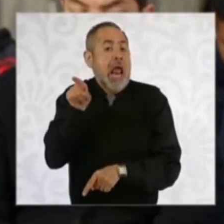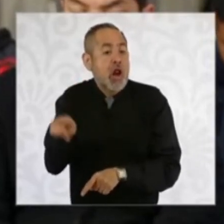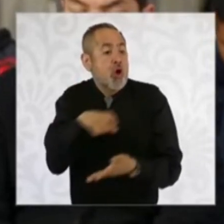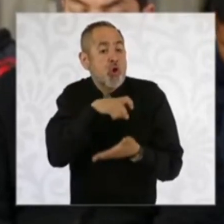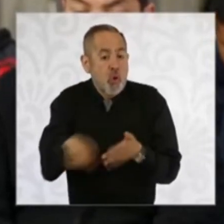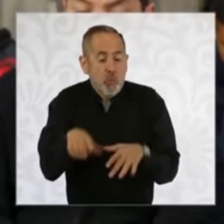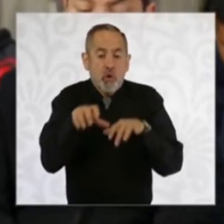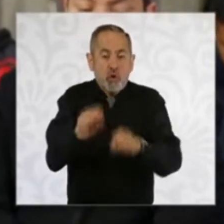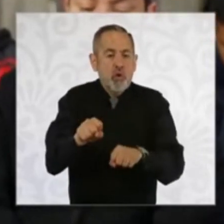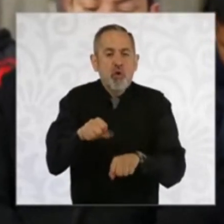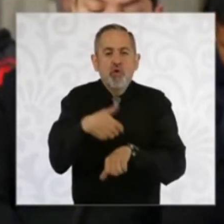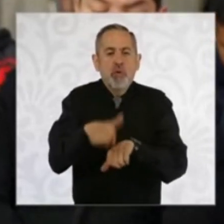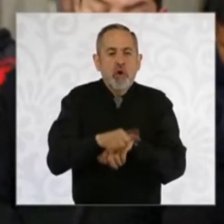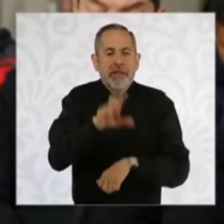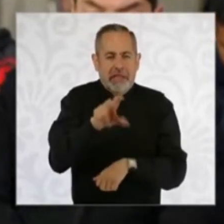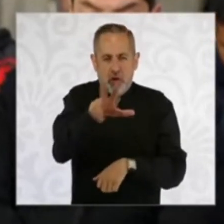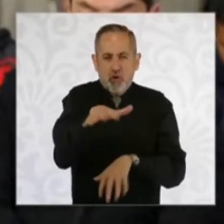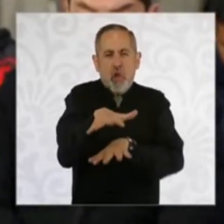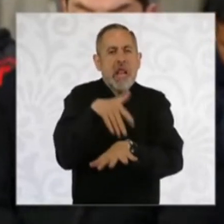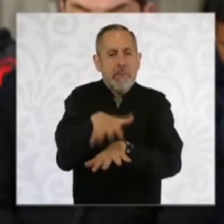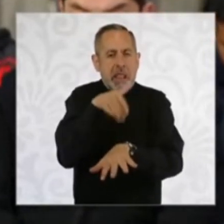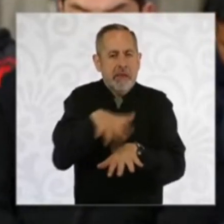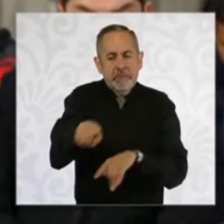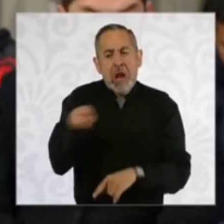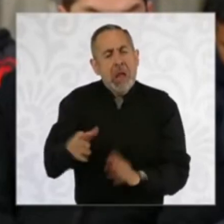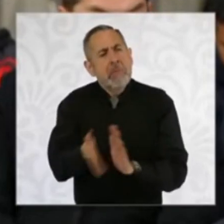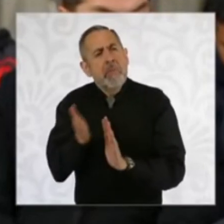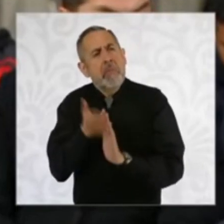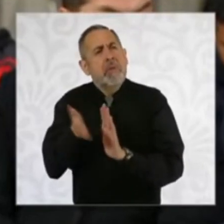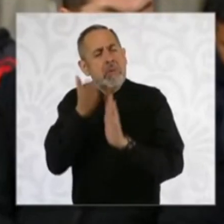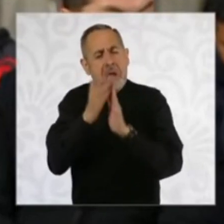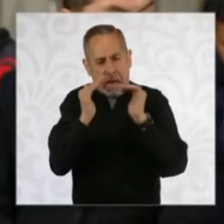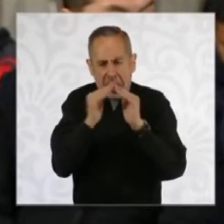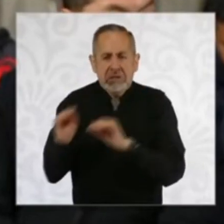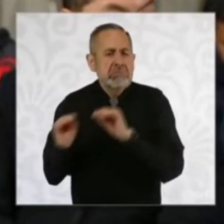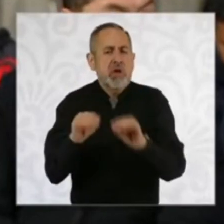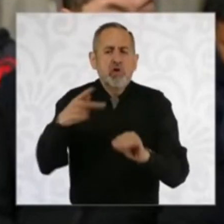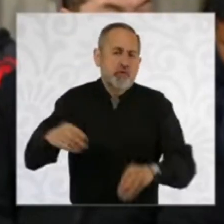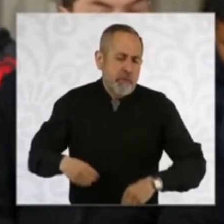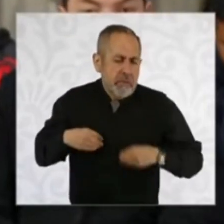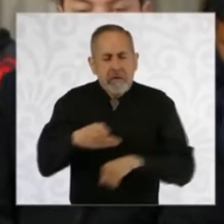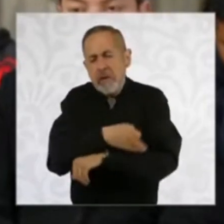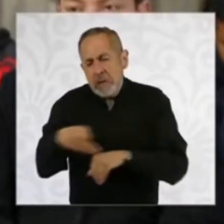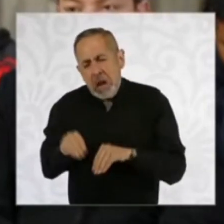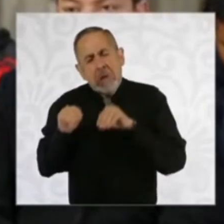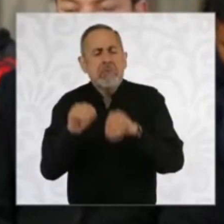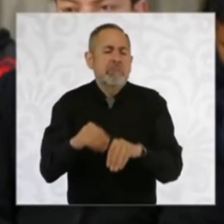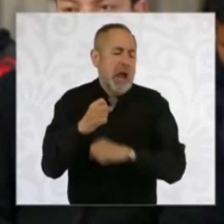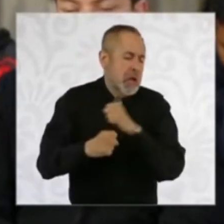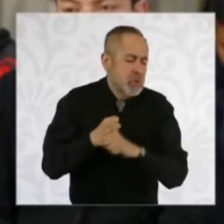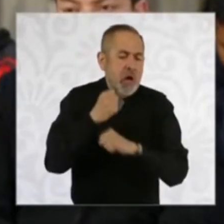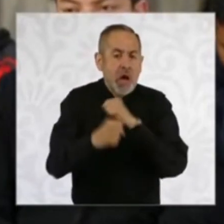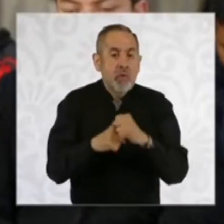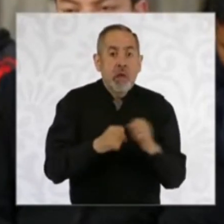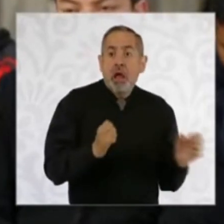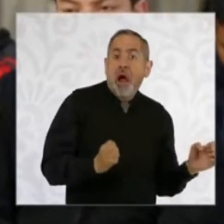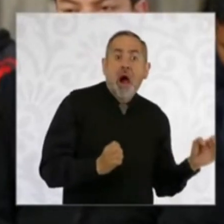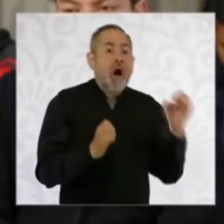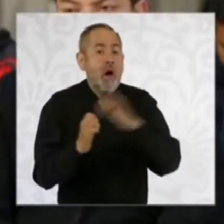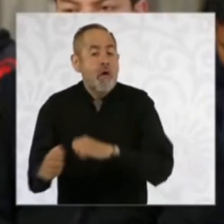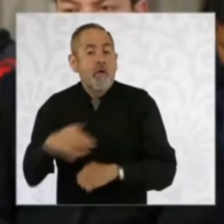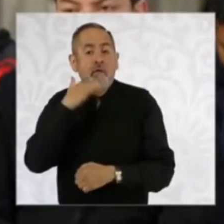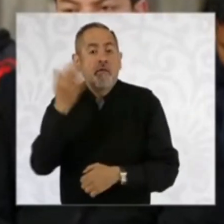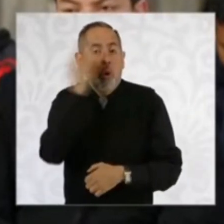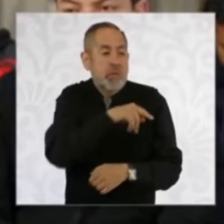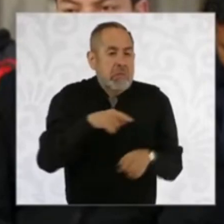terreno en el paraje 38 de Tlalpan, construyó su casa y habitó el lugar junto con su familia. Años después, fue víctima de un fraude al ser demandado